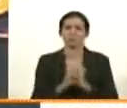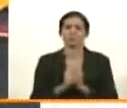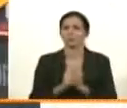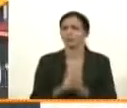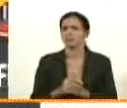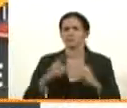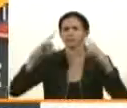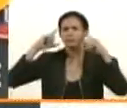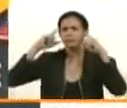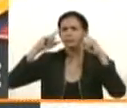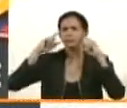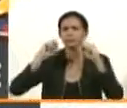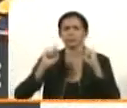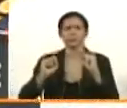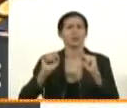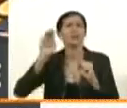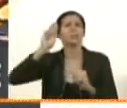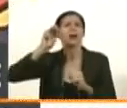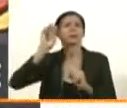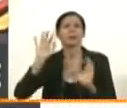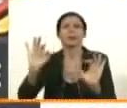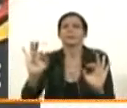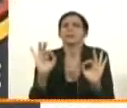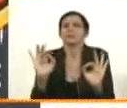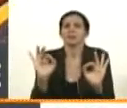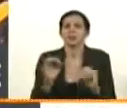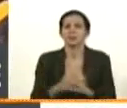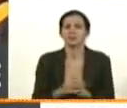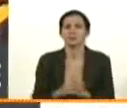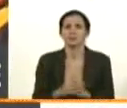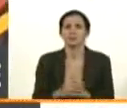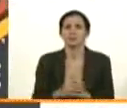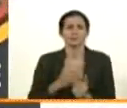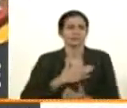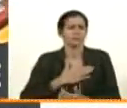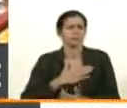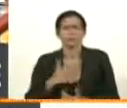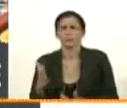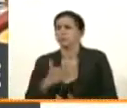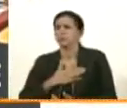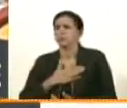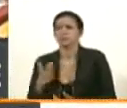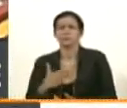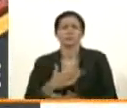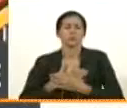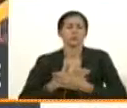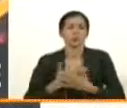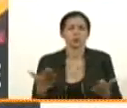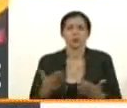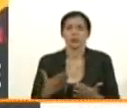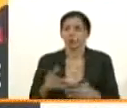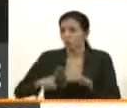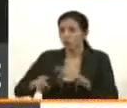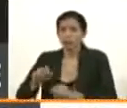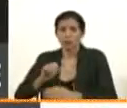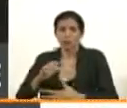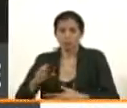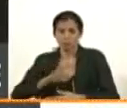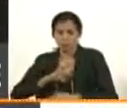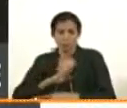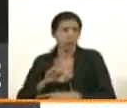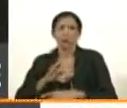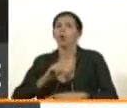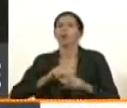maestro, era especial, era muy dado. Lo de él no era de Eladio Tarife.